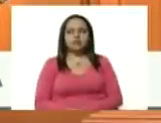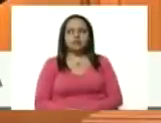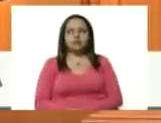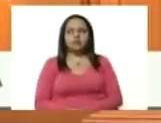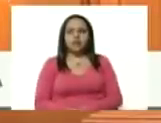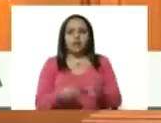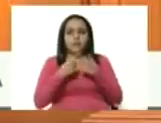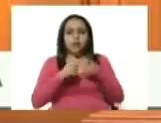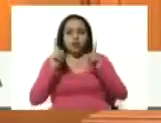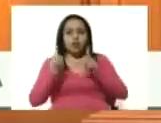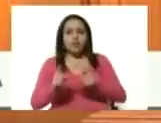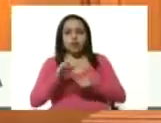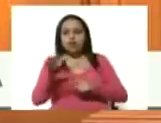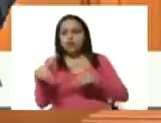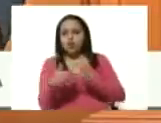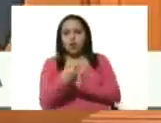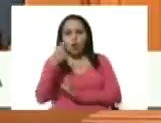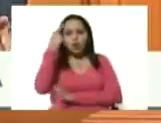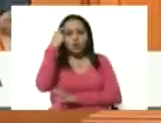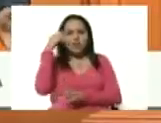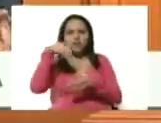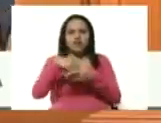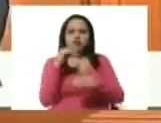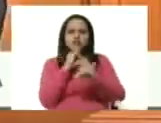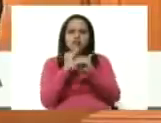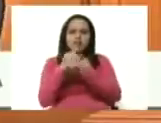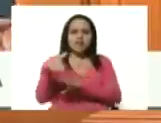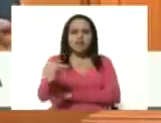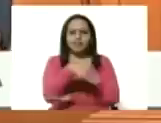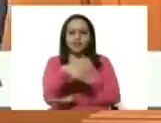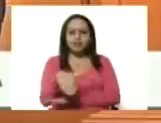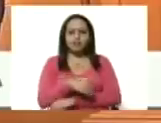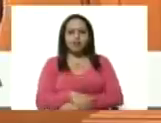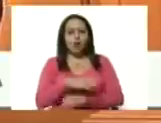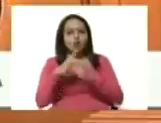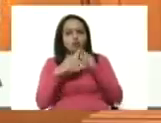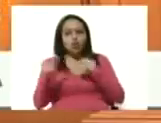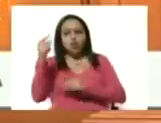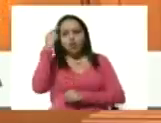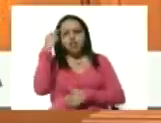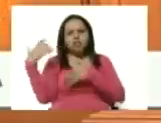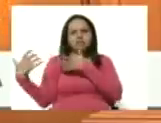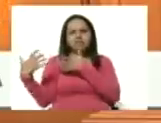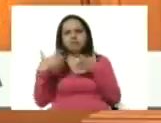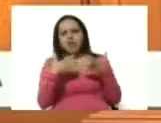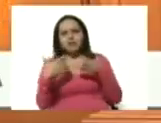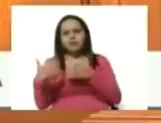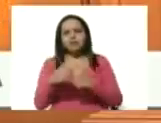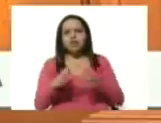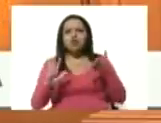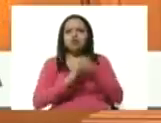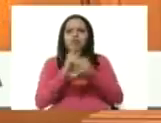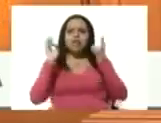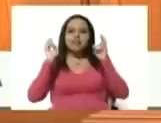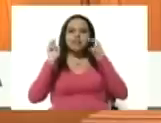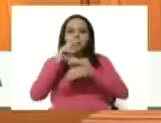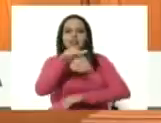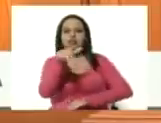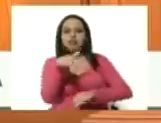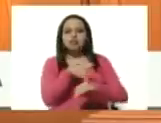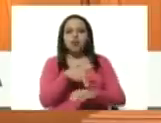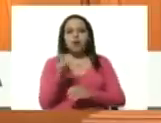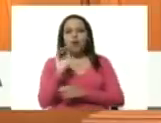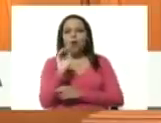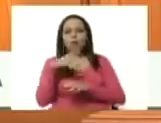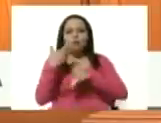pero que impacta todos los días las redes y las calles, todos los días el debate sobre los temas nacionales, sobre los